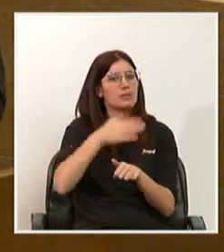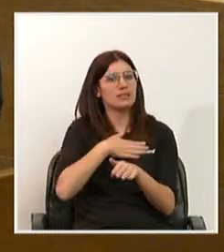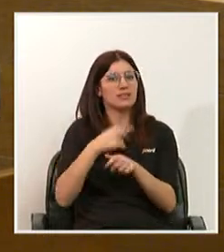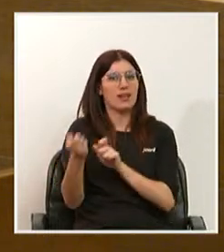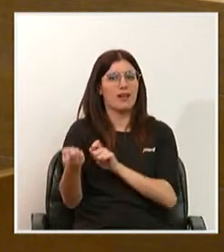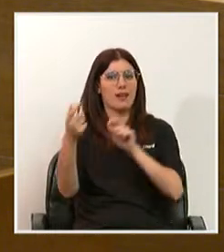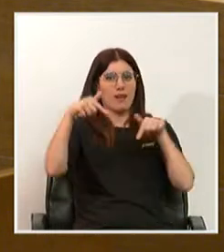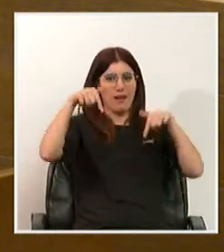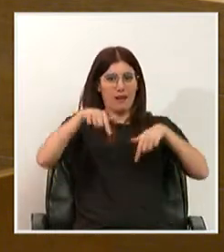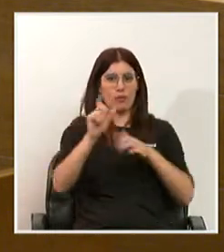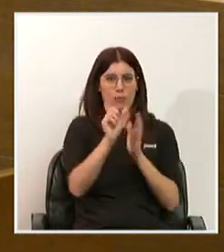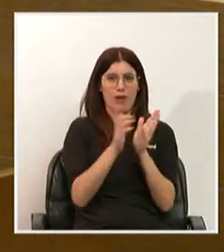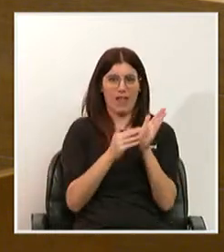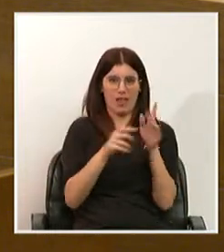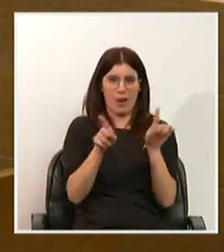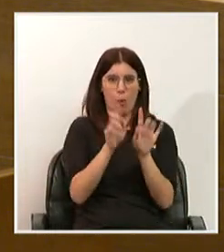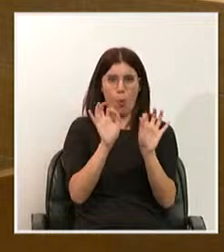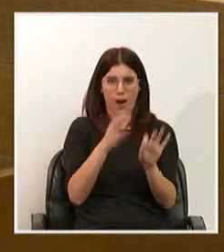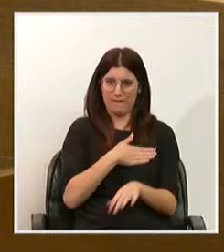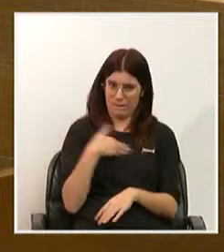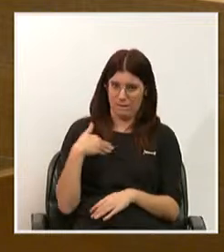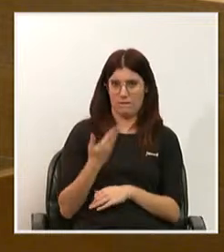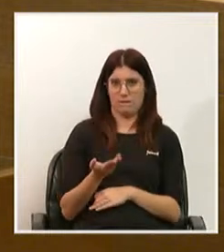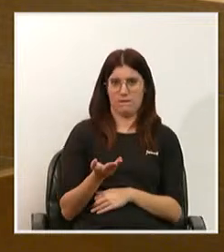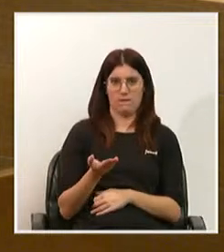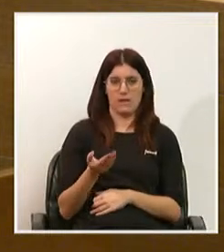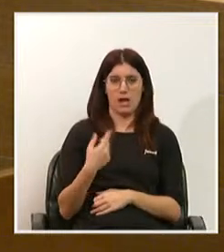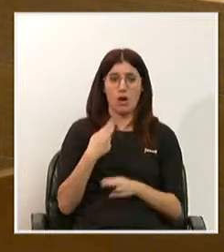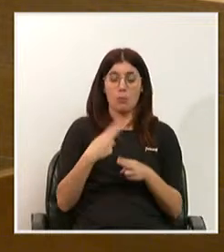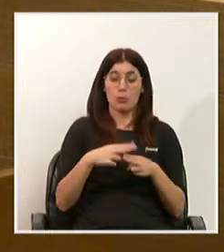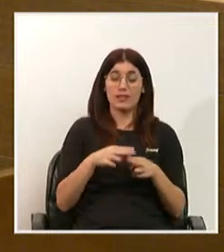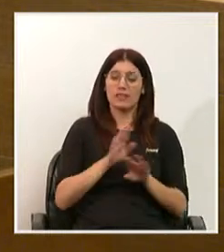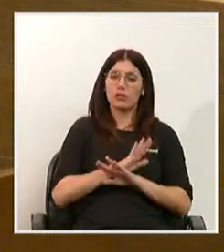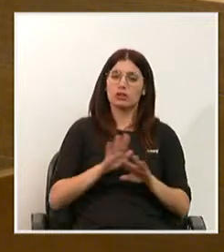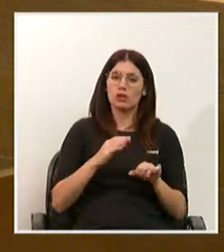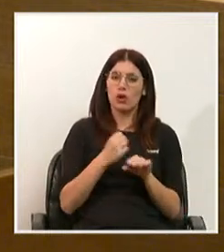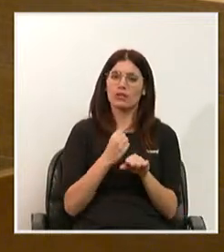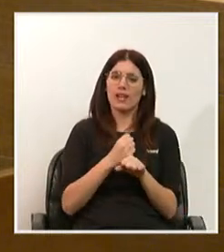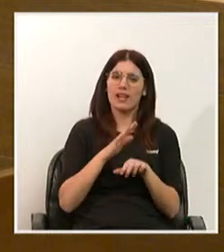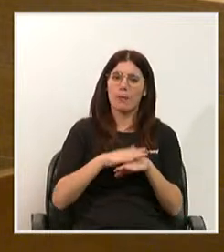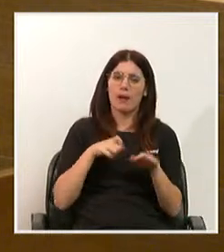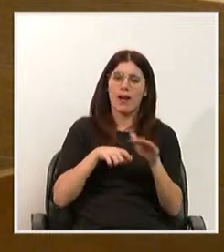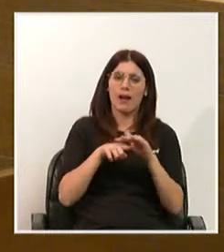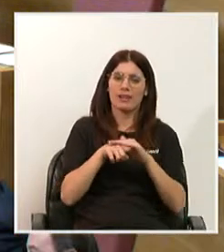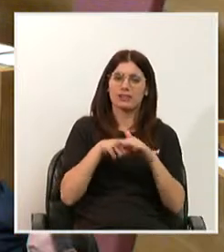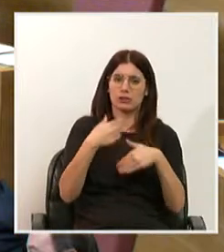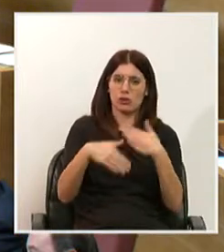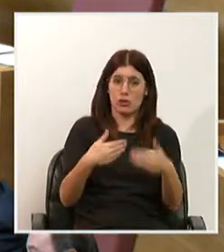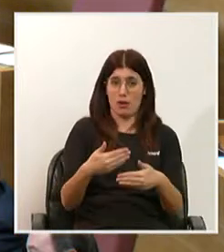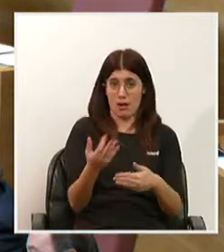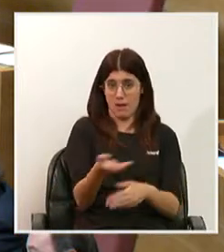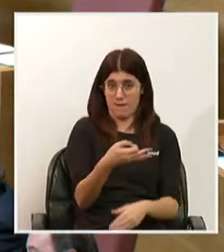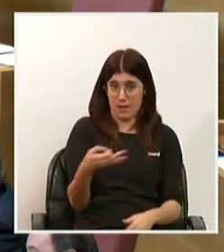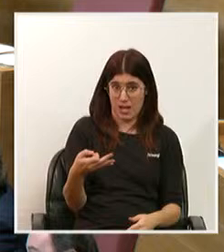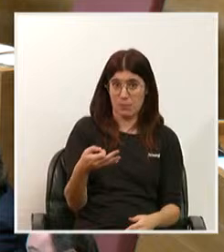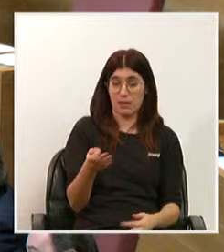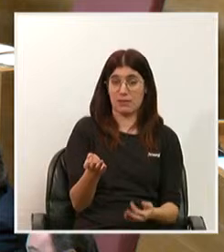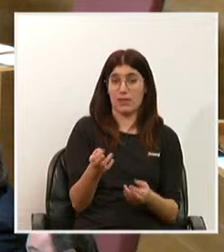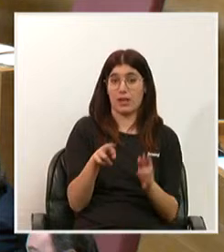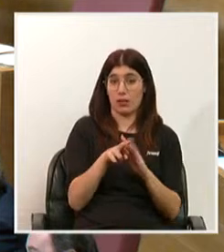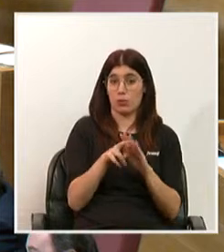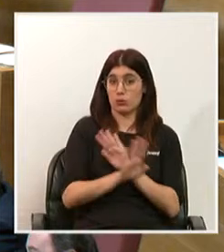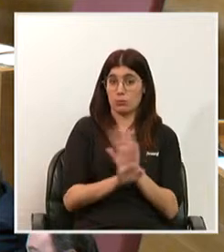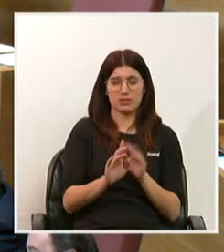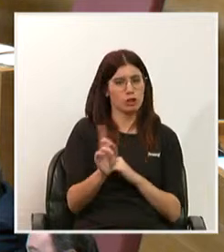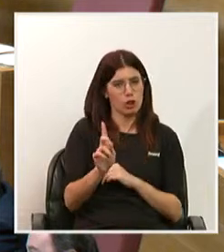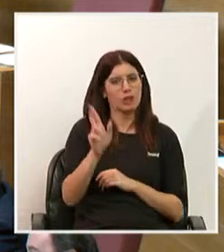comunidad valenciana los políticos no solo tenemos la tarea de gestionar de forma eficiente los recursos sino también